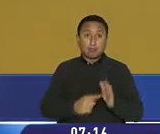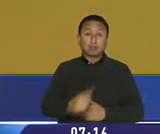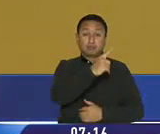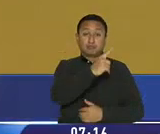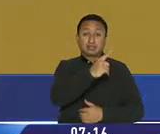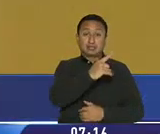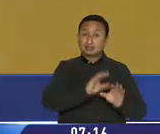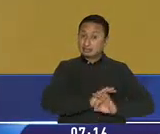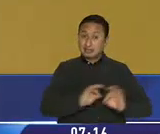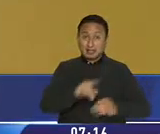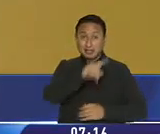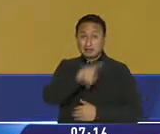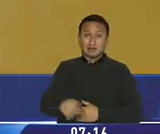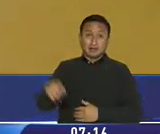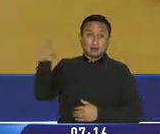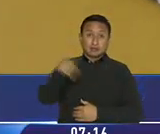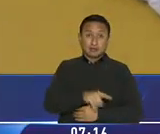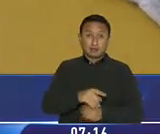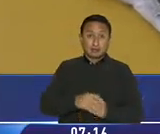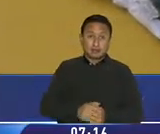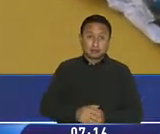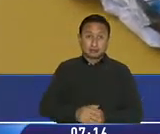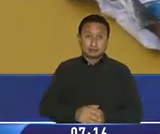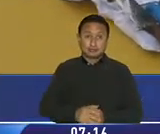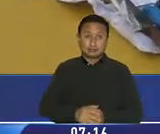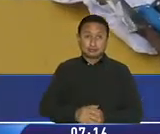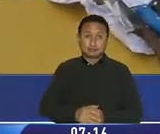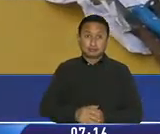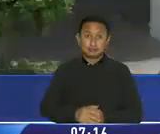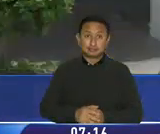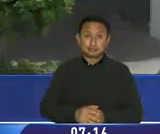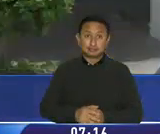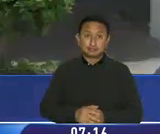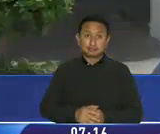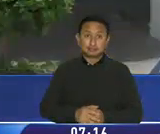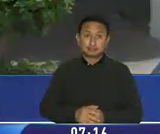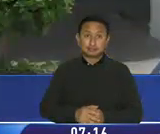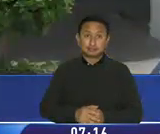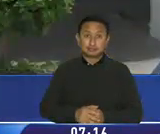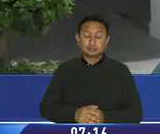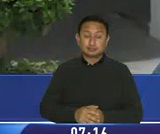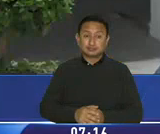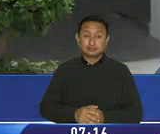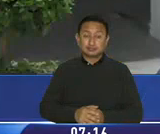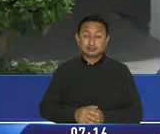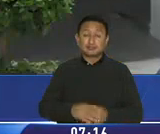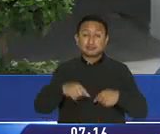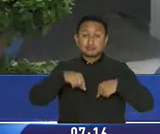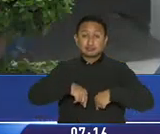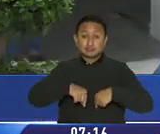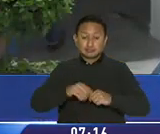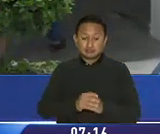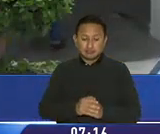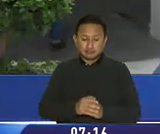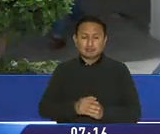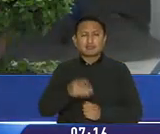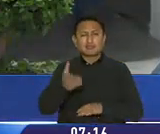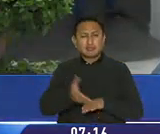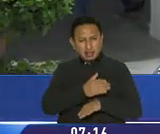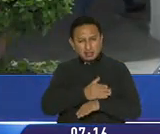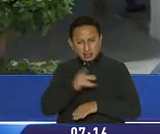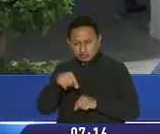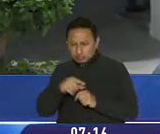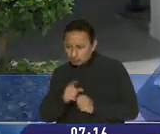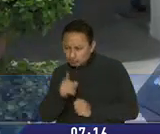prohibición del porte de armas blancas o artesanales en el espacio público. Hemos realizado algunas correcciones para poder